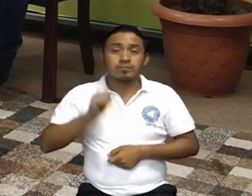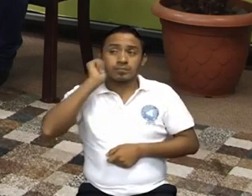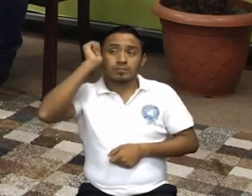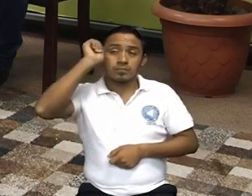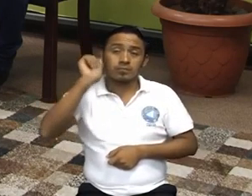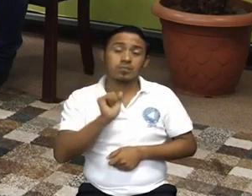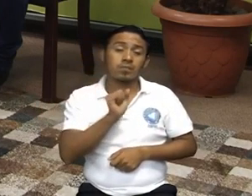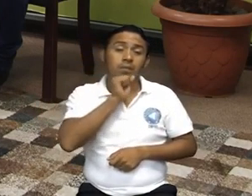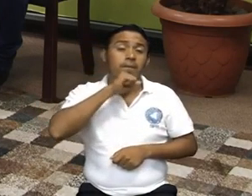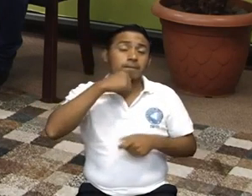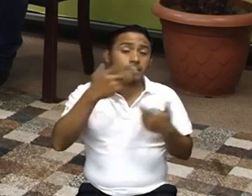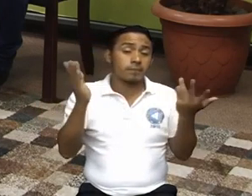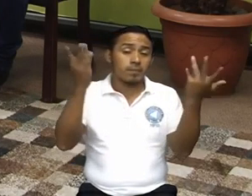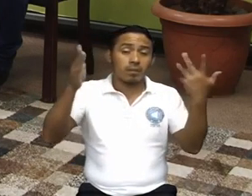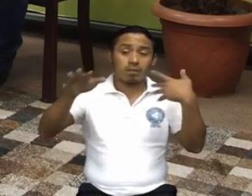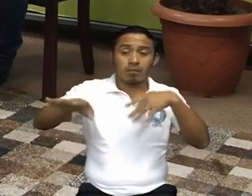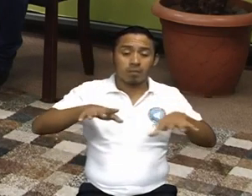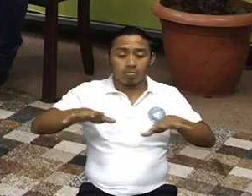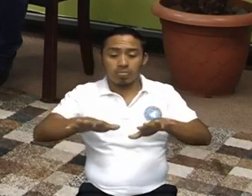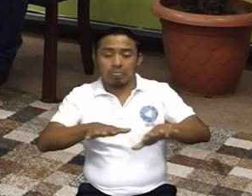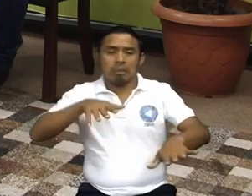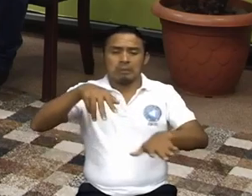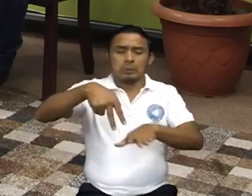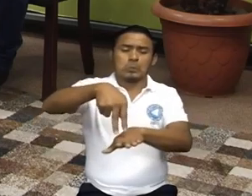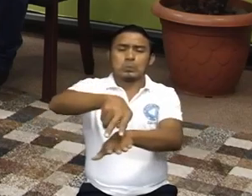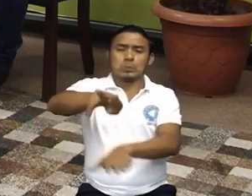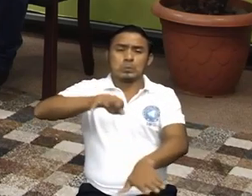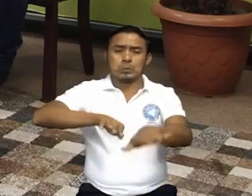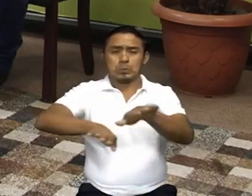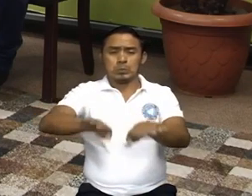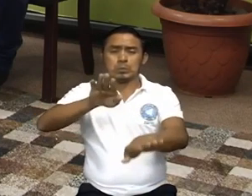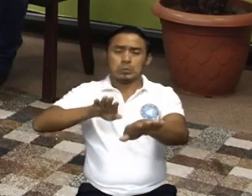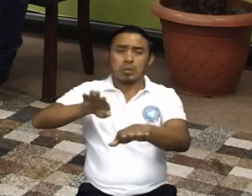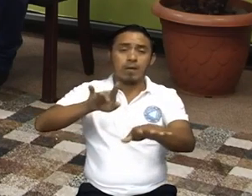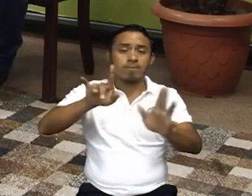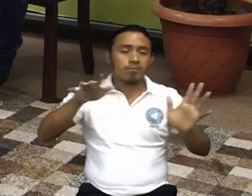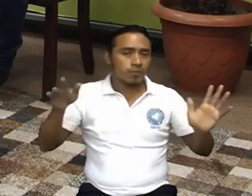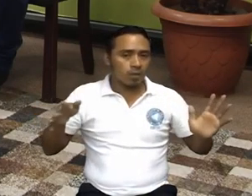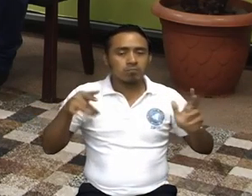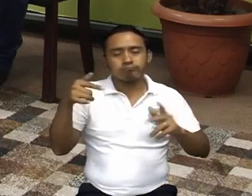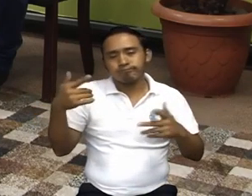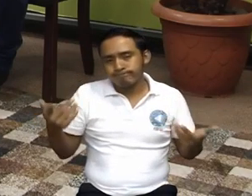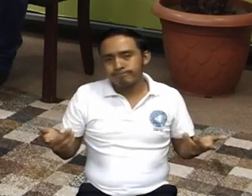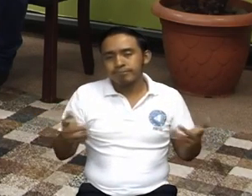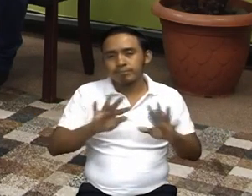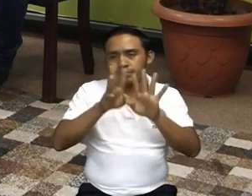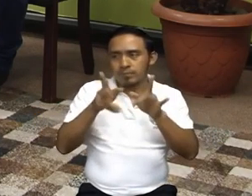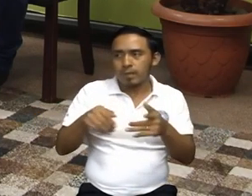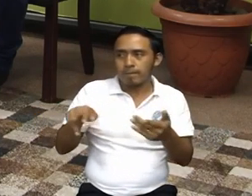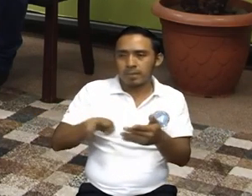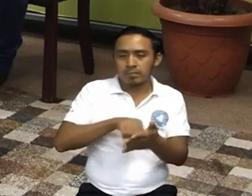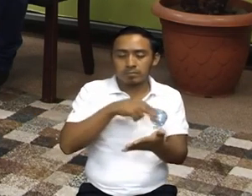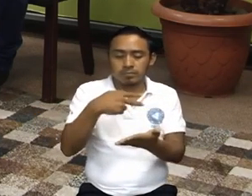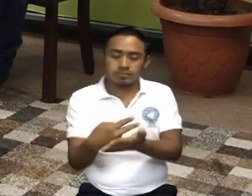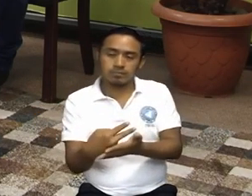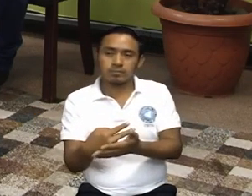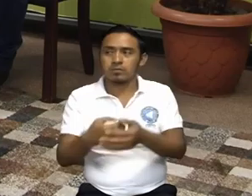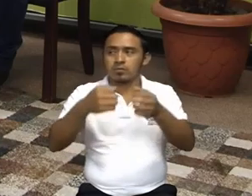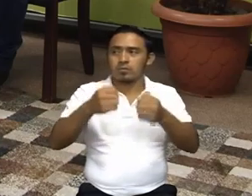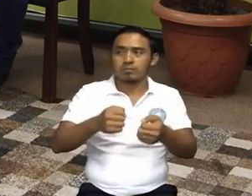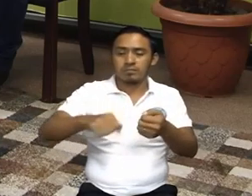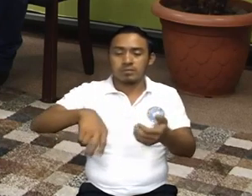él no puede tener un mejor equilibrio, ¿eh? Le cuesta. Entonces se resbala y realmente la mujer cae de ladito, el varón cae